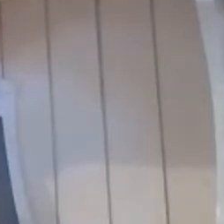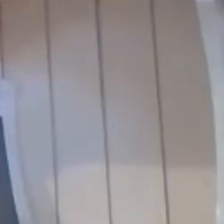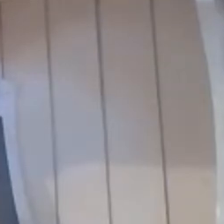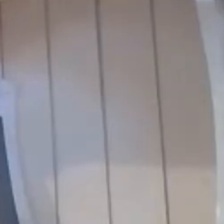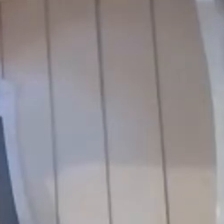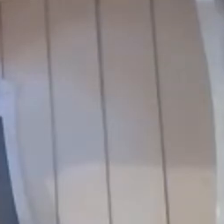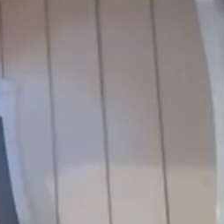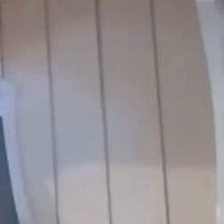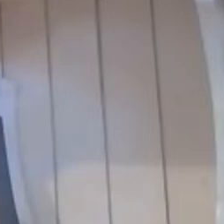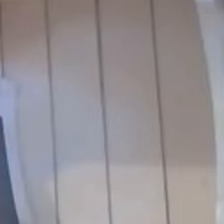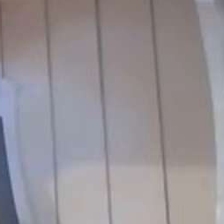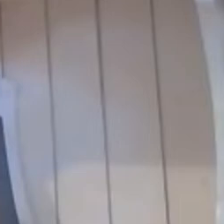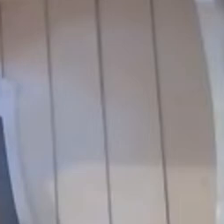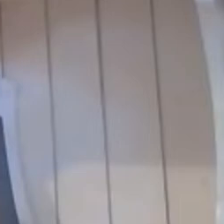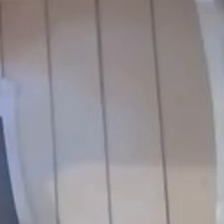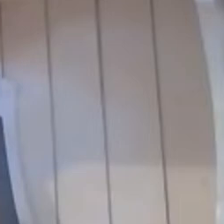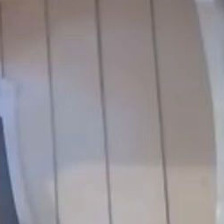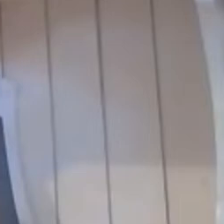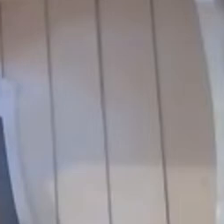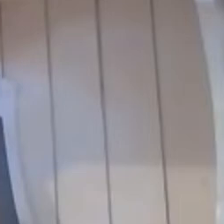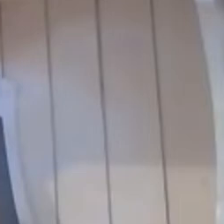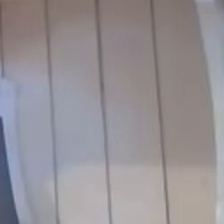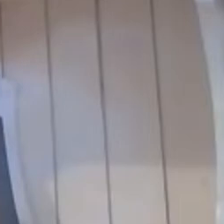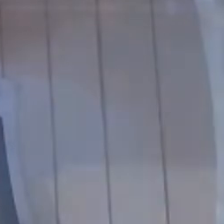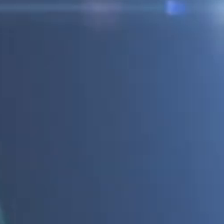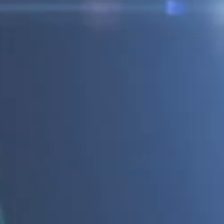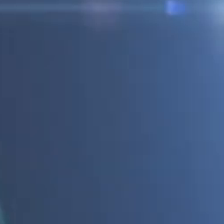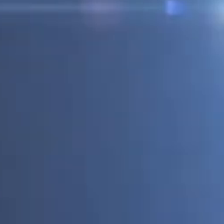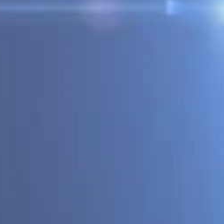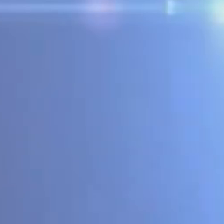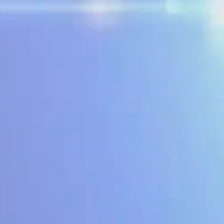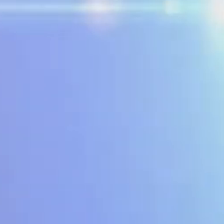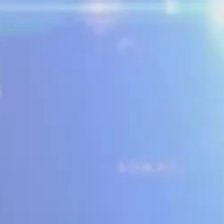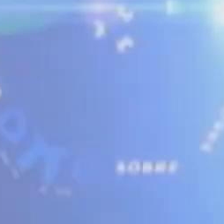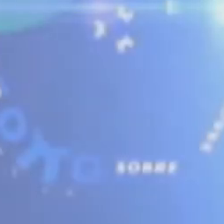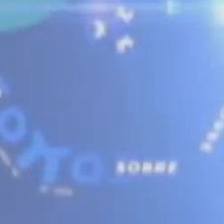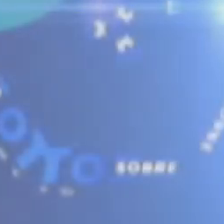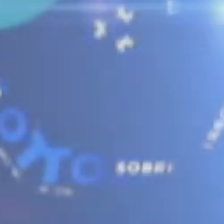porque aún hay más de su fuerza informativa. Sobre todo.